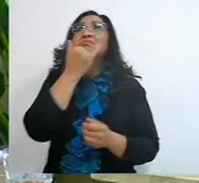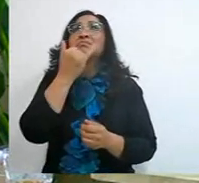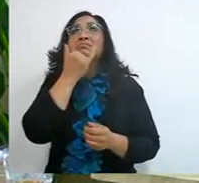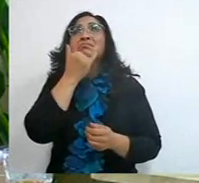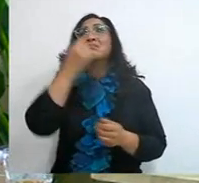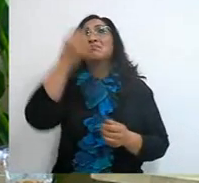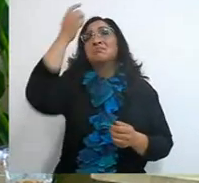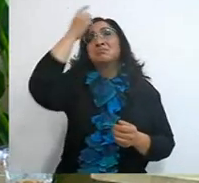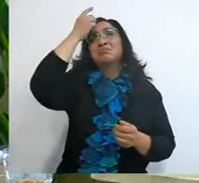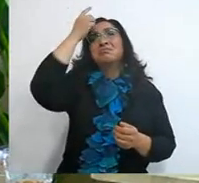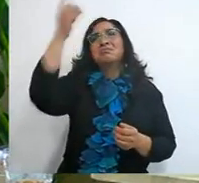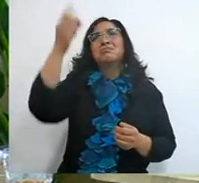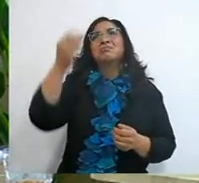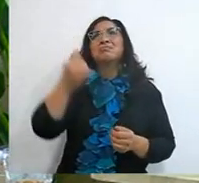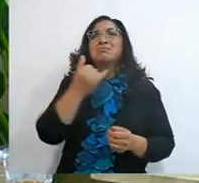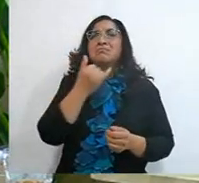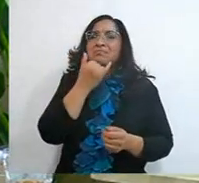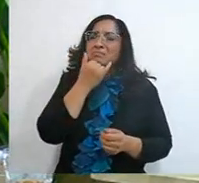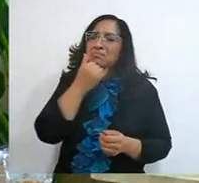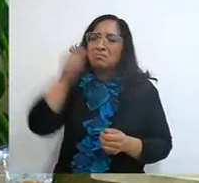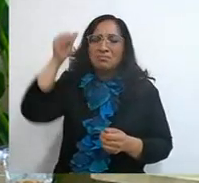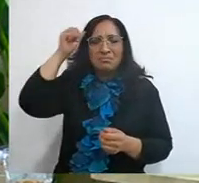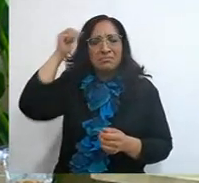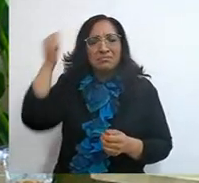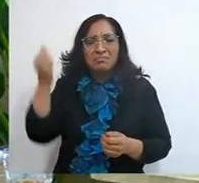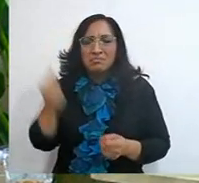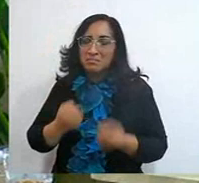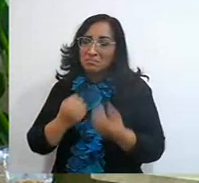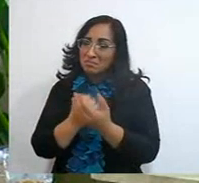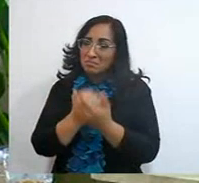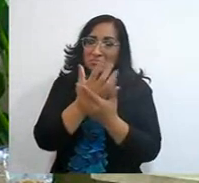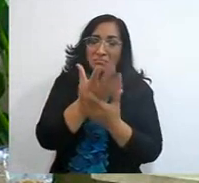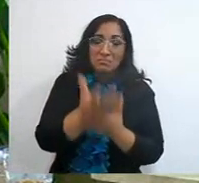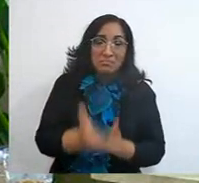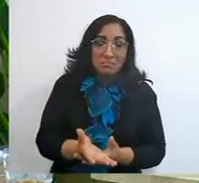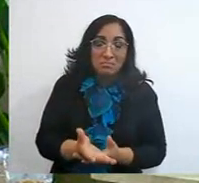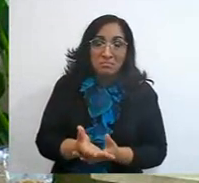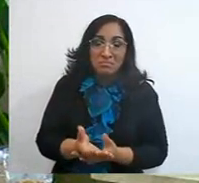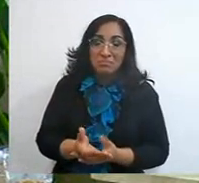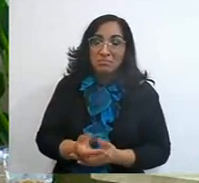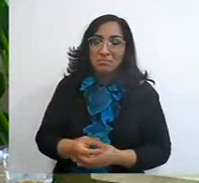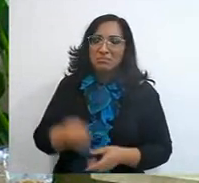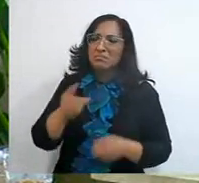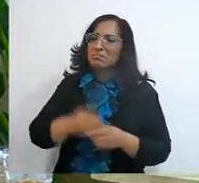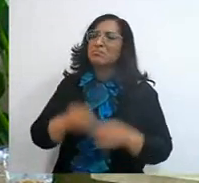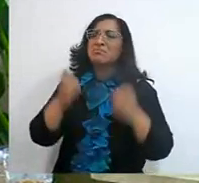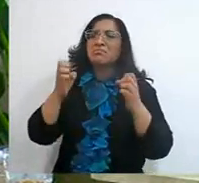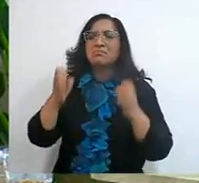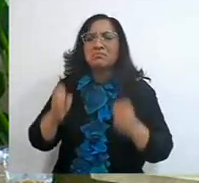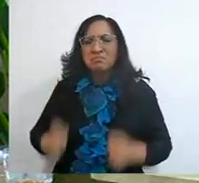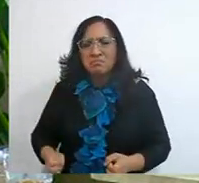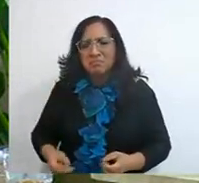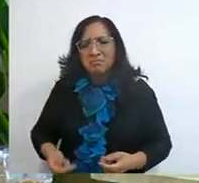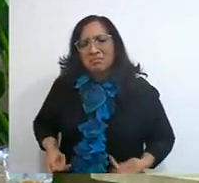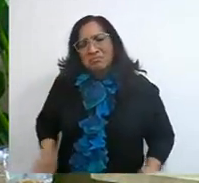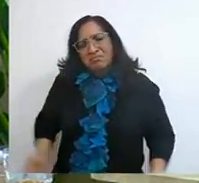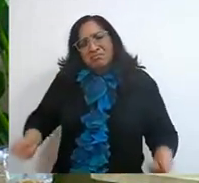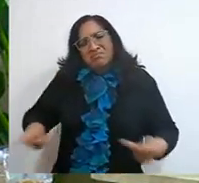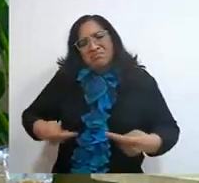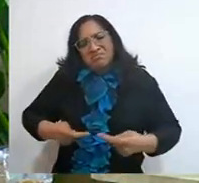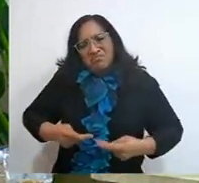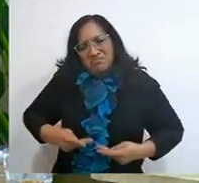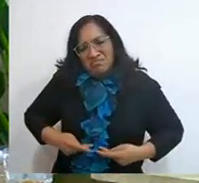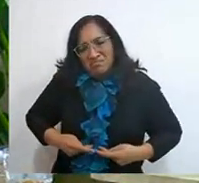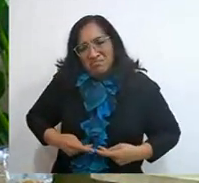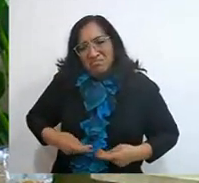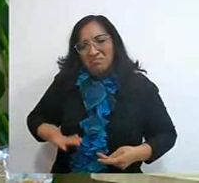Señor. Ten misericordia de ellos y sácalos de la postración, de la debilidad, de la